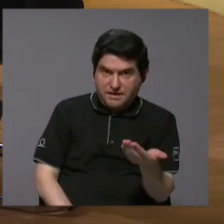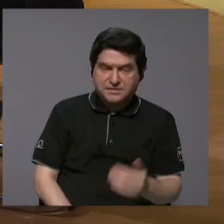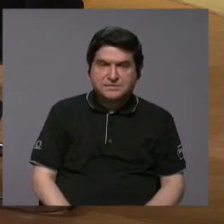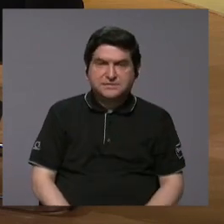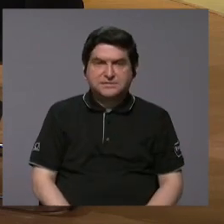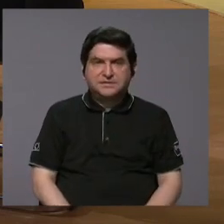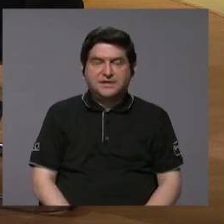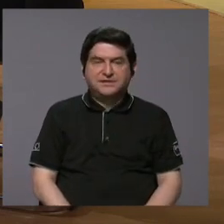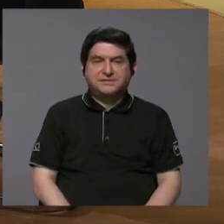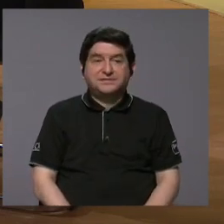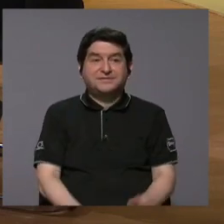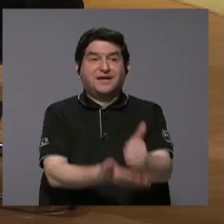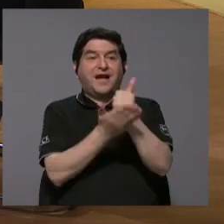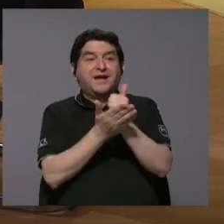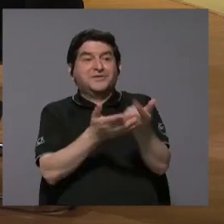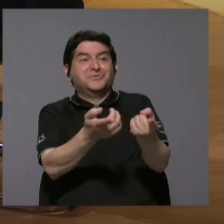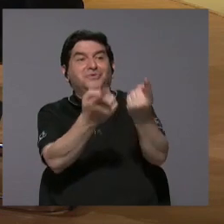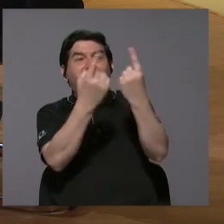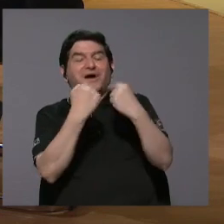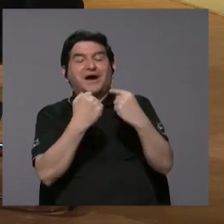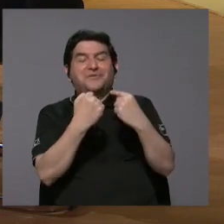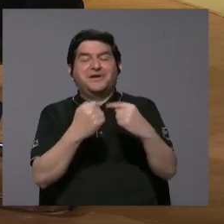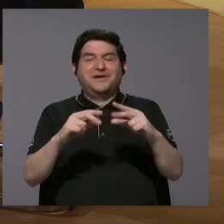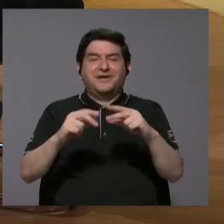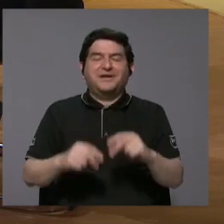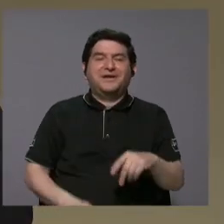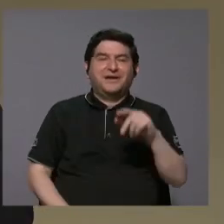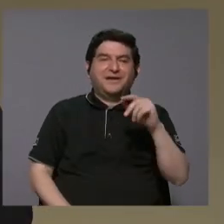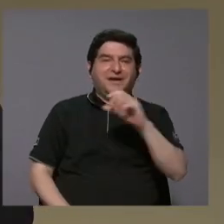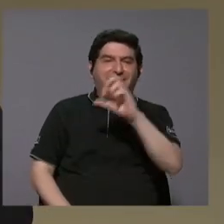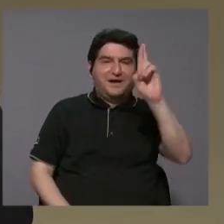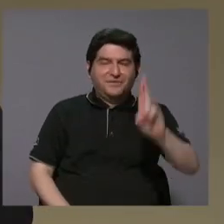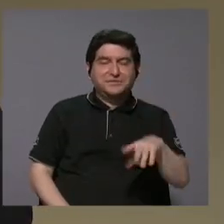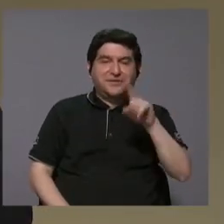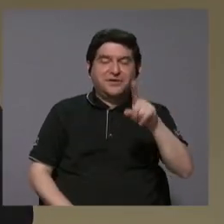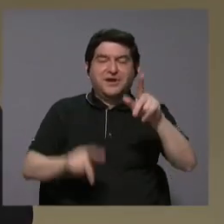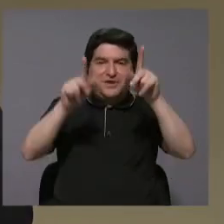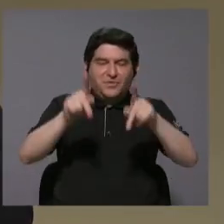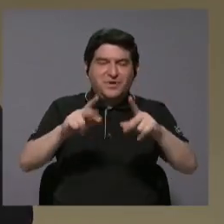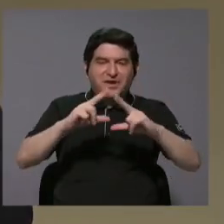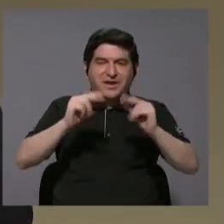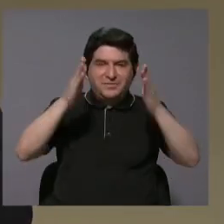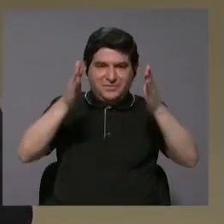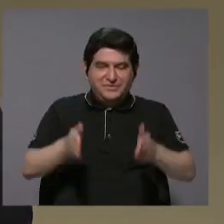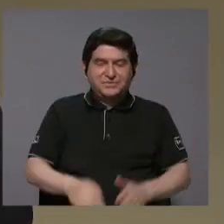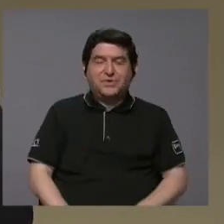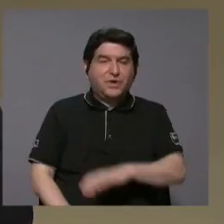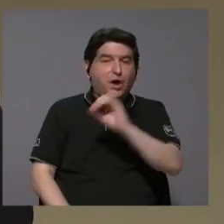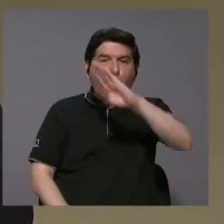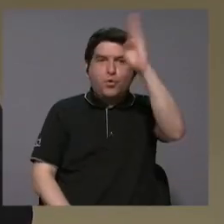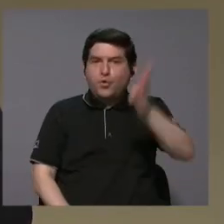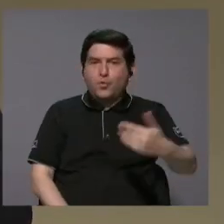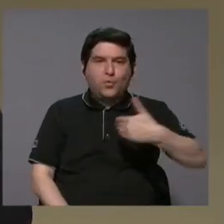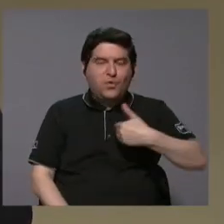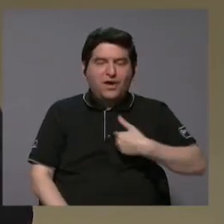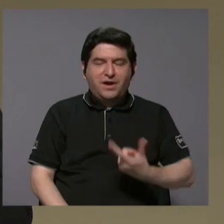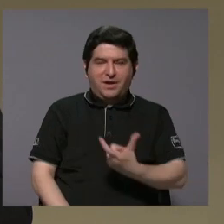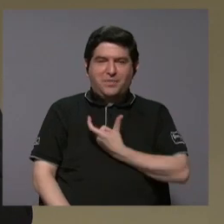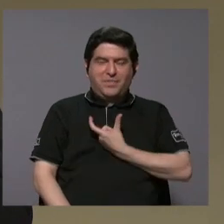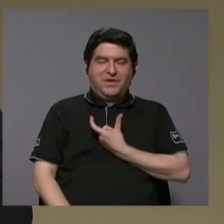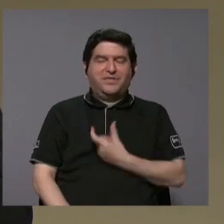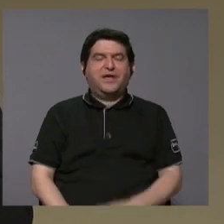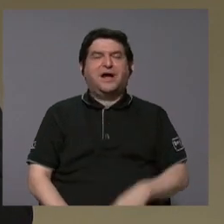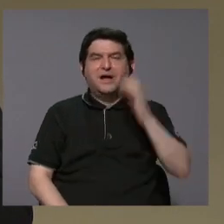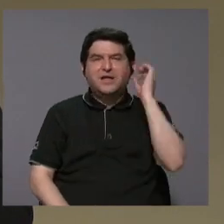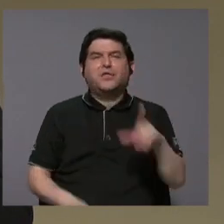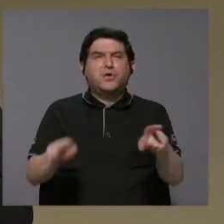porque nos hizo el favor de venir a Costa Rica una nicaragüense. Es decir, si no, nunca hubiera habido medalla de oro. Medalla de bronce